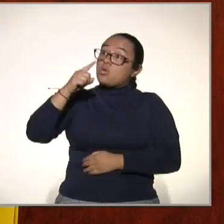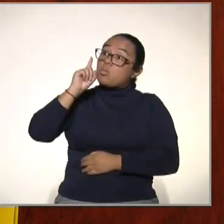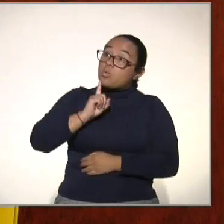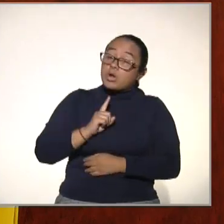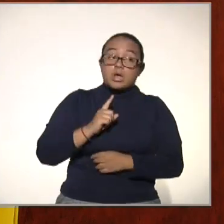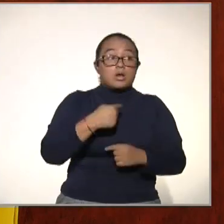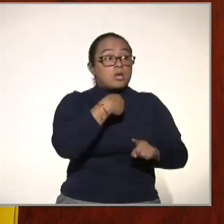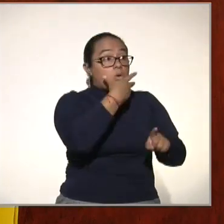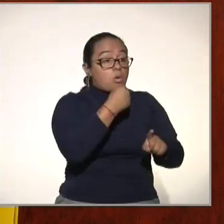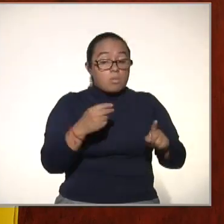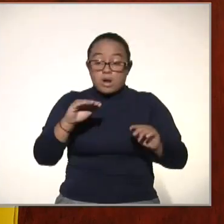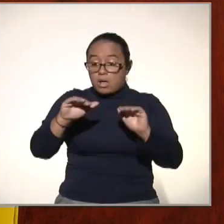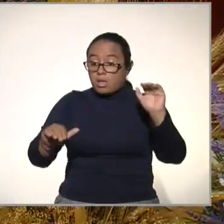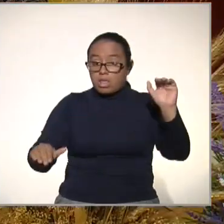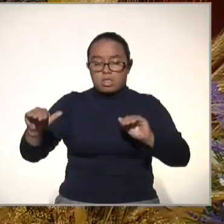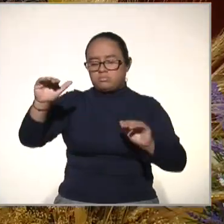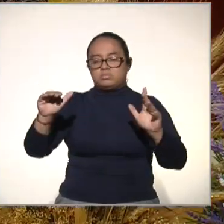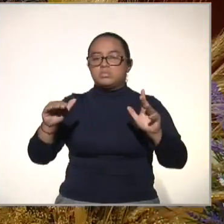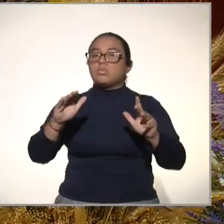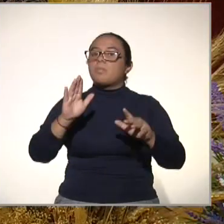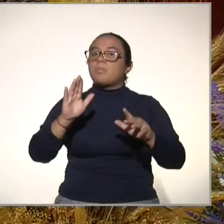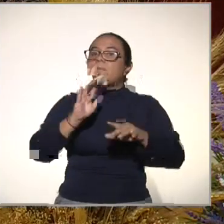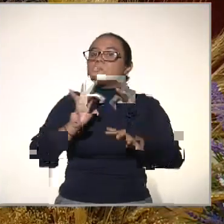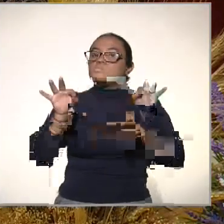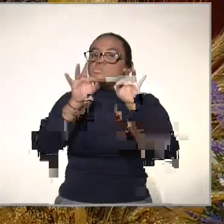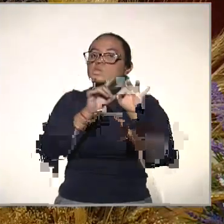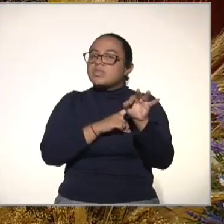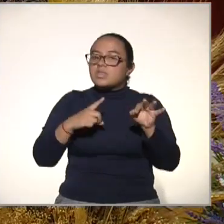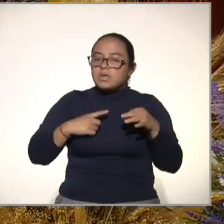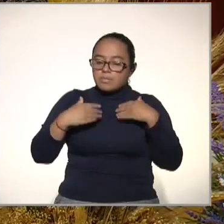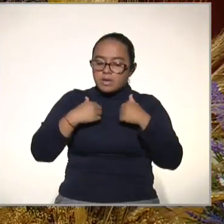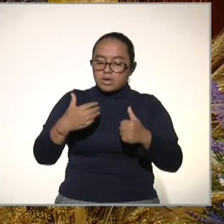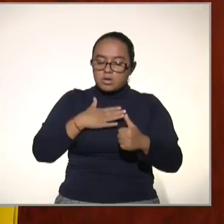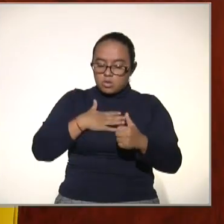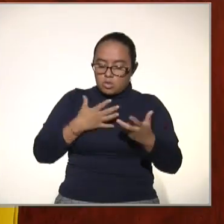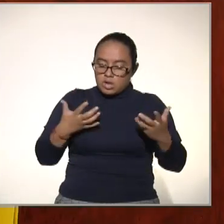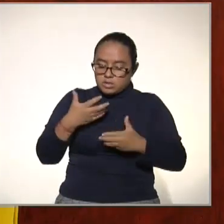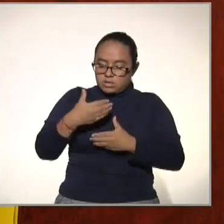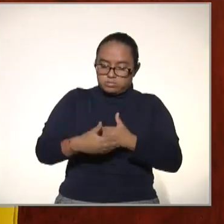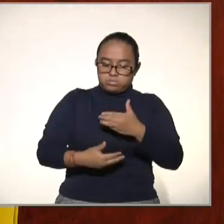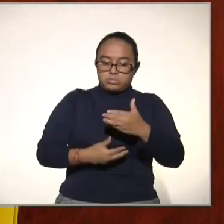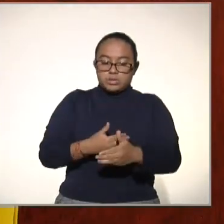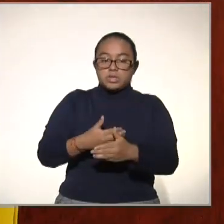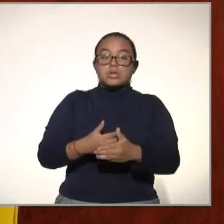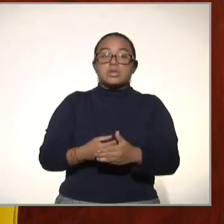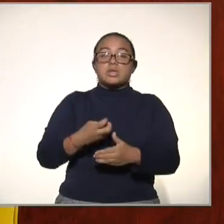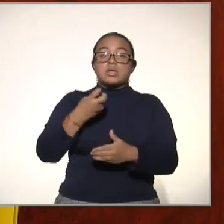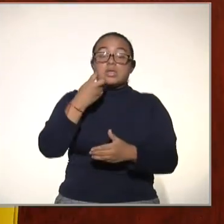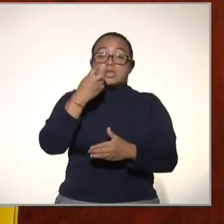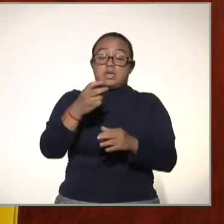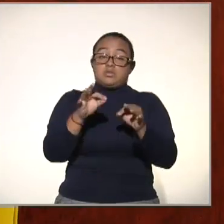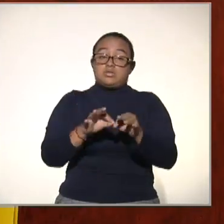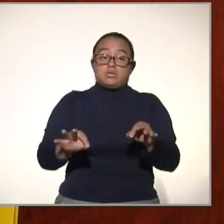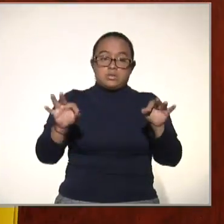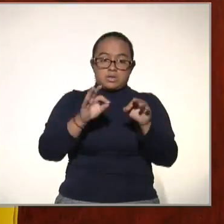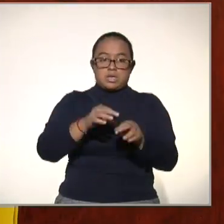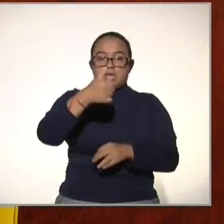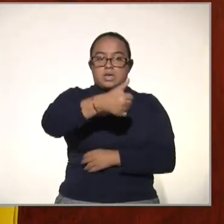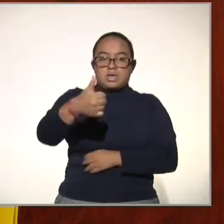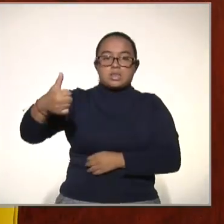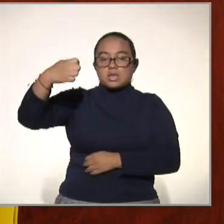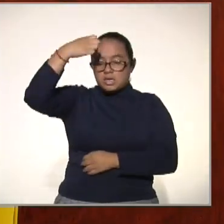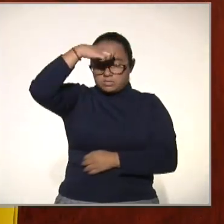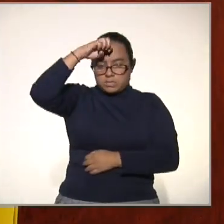inferioriza a otros. Lo que importa es entender que nos hacemos en procesos y que somos trayectorias vitales y nuestra experiencia